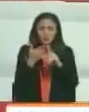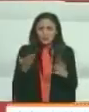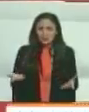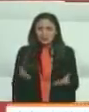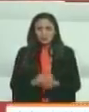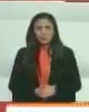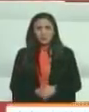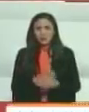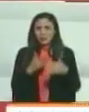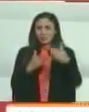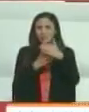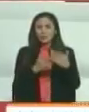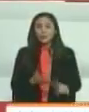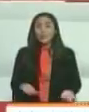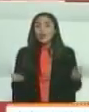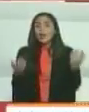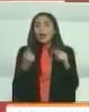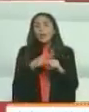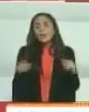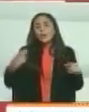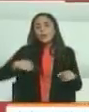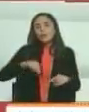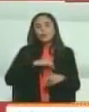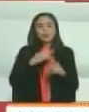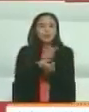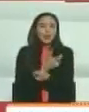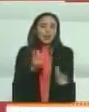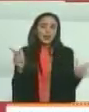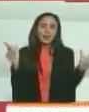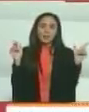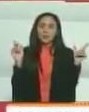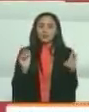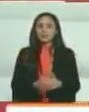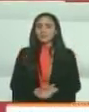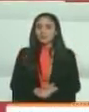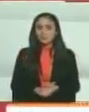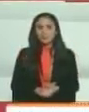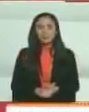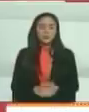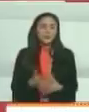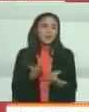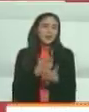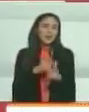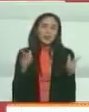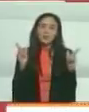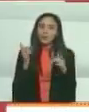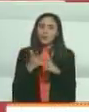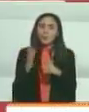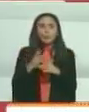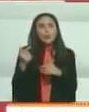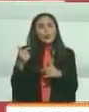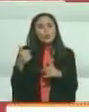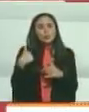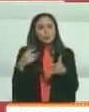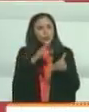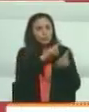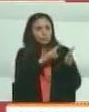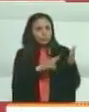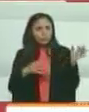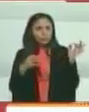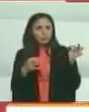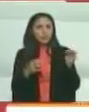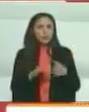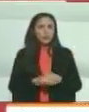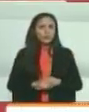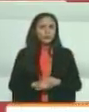Lo bueno de esto es que uno es libre de decir lo que quiera porque es libre. Mira, yo estaba leyendo, perdónenme esto